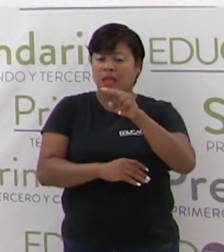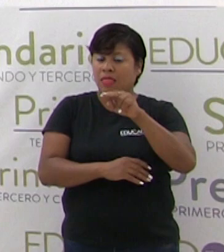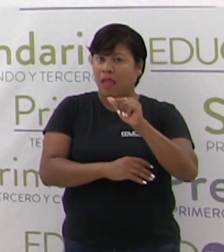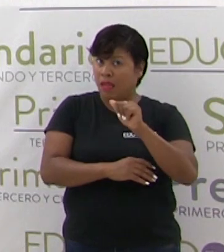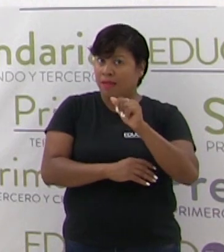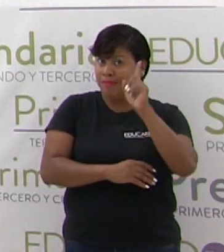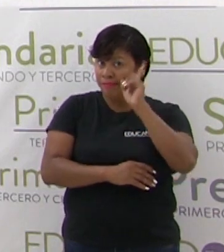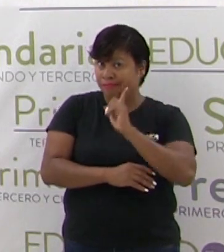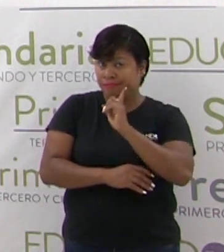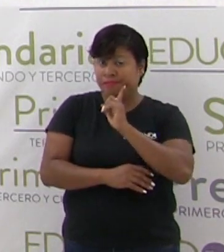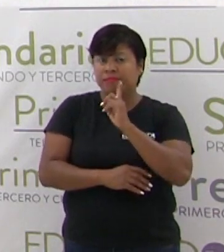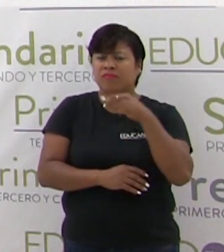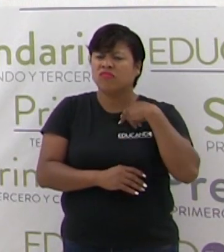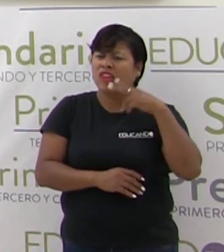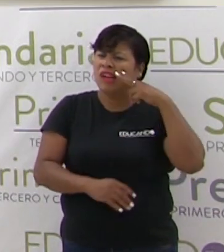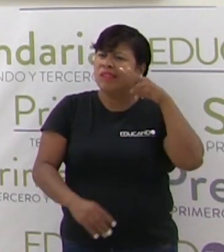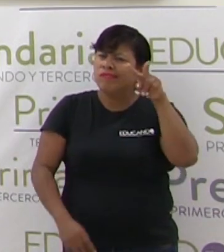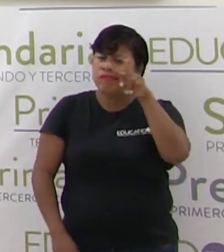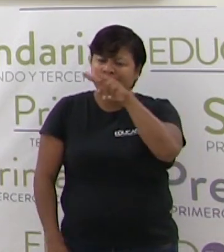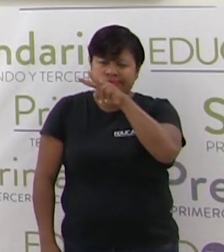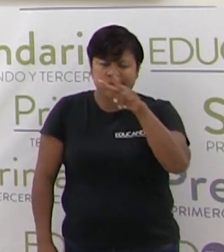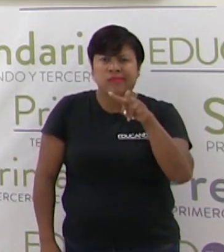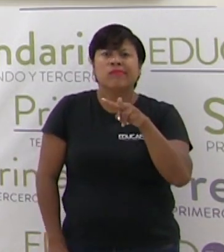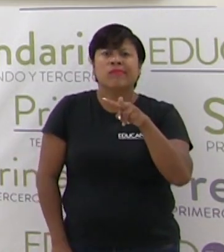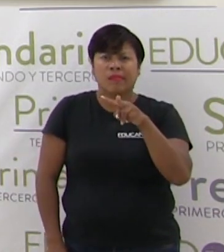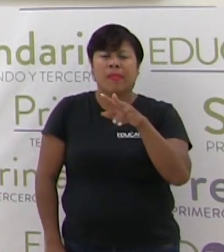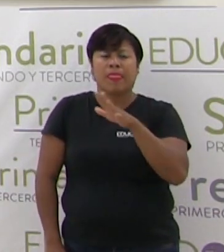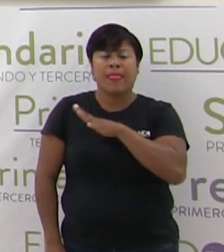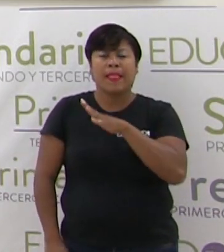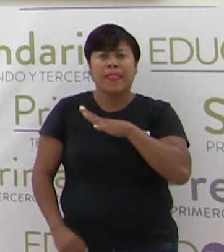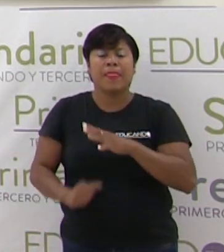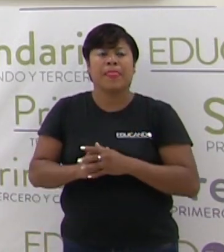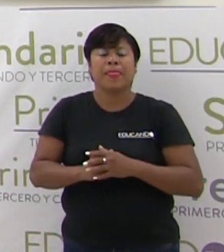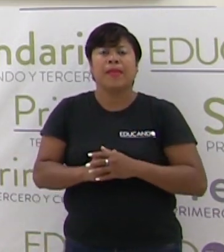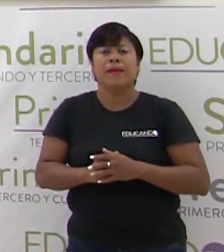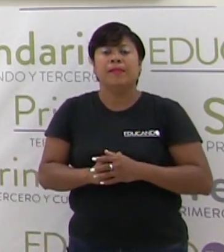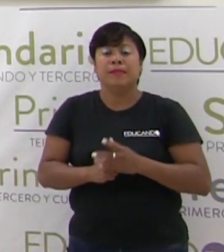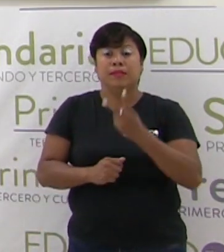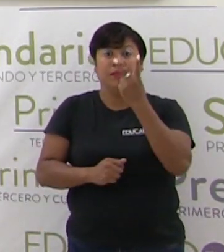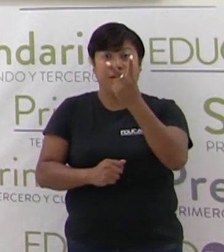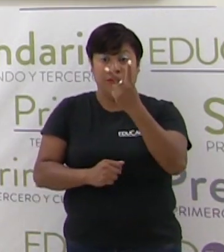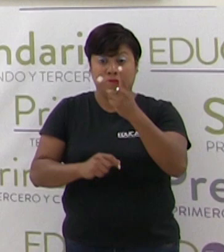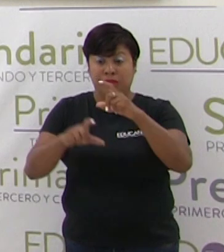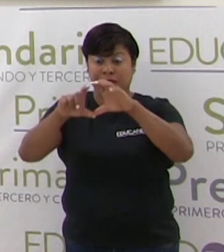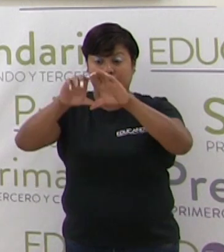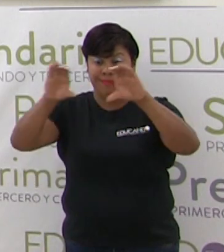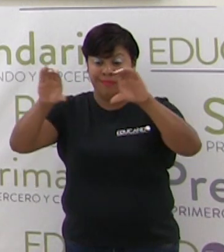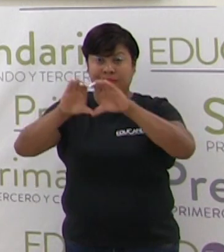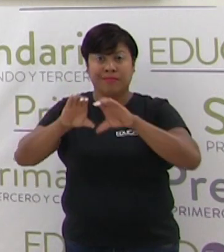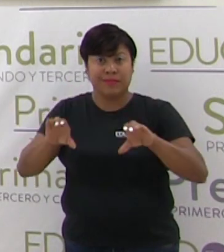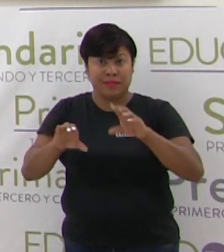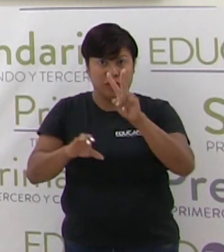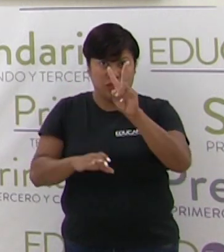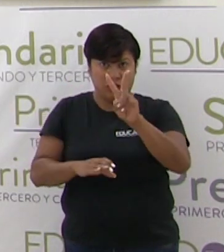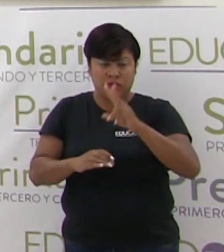Poniatowska se observaban mayormente las dos primeras partes de la